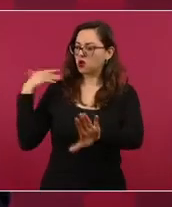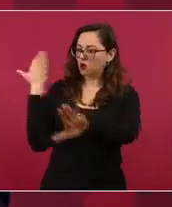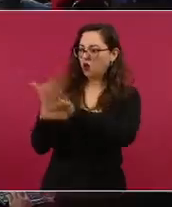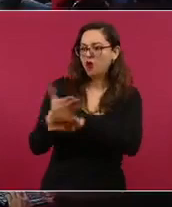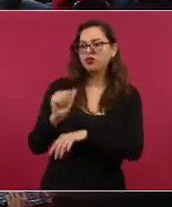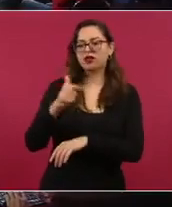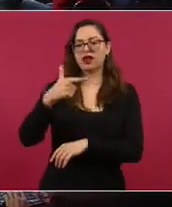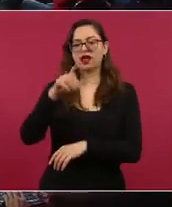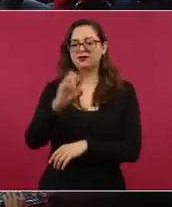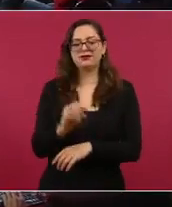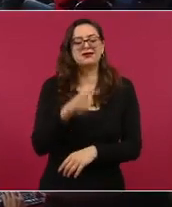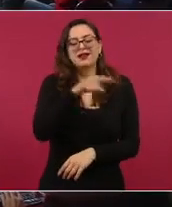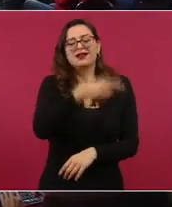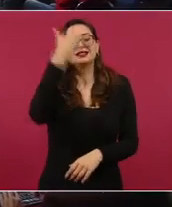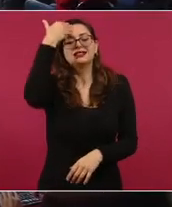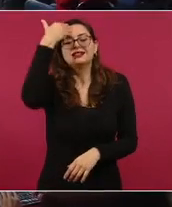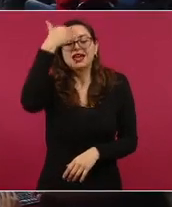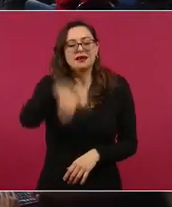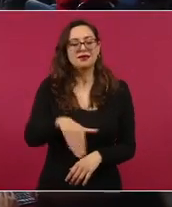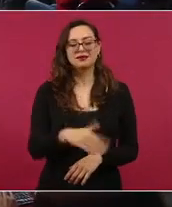no iban a poder,